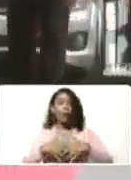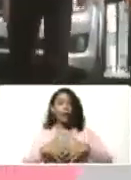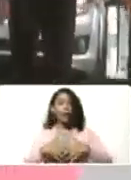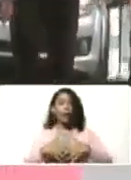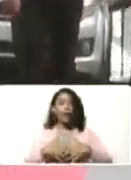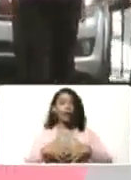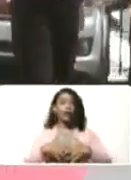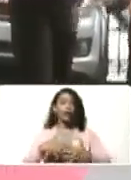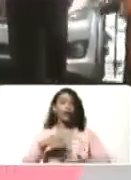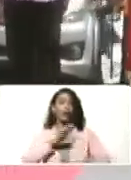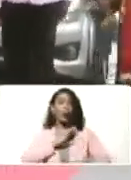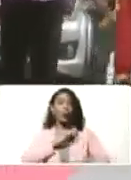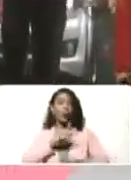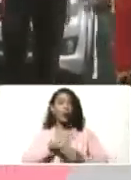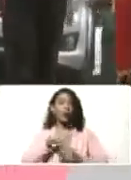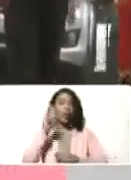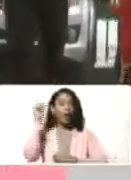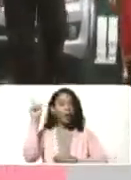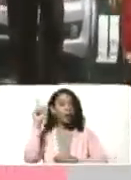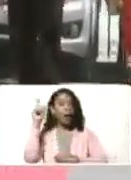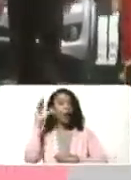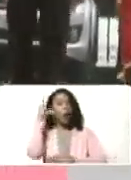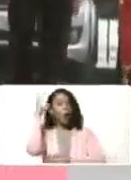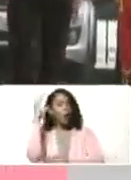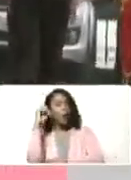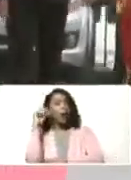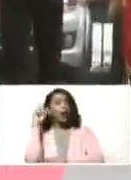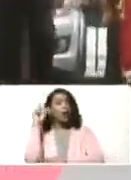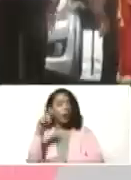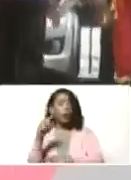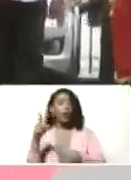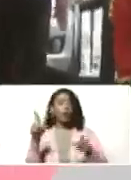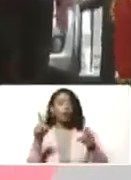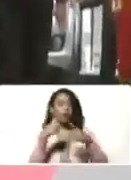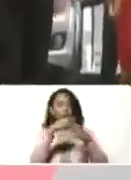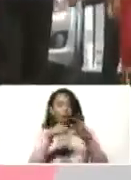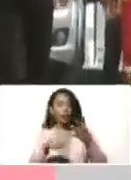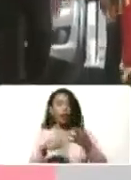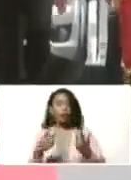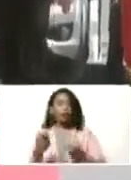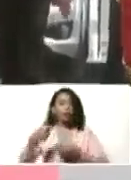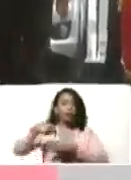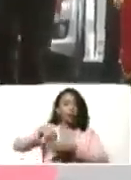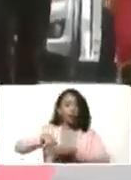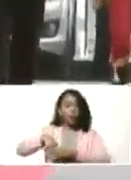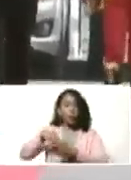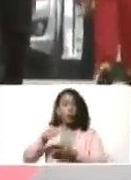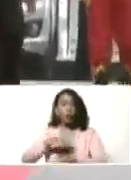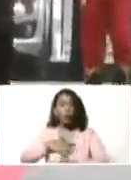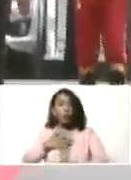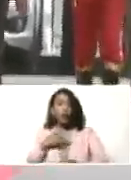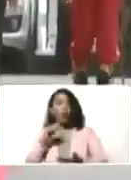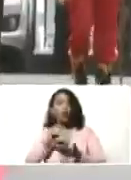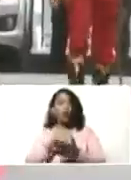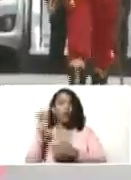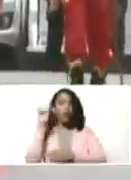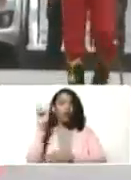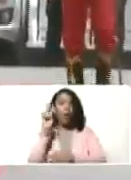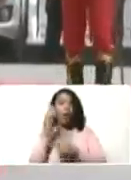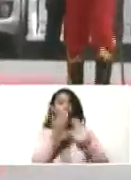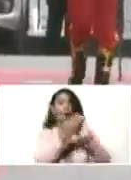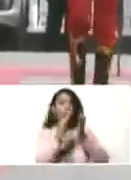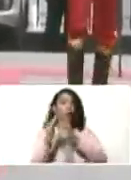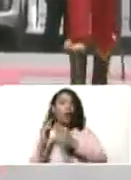de fertilizantes y los temas multilaterales. El ingreso también, el posible regreso de Venezuela a la